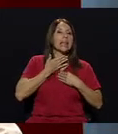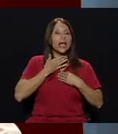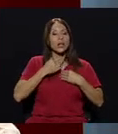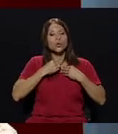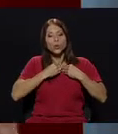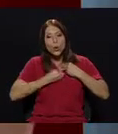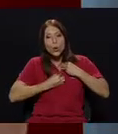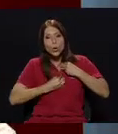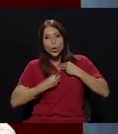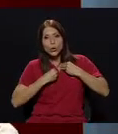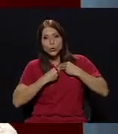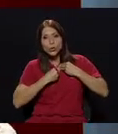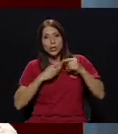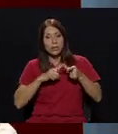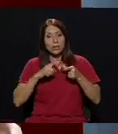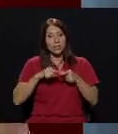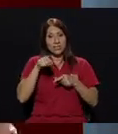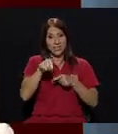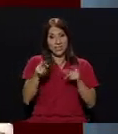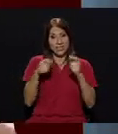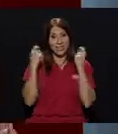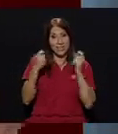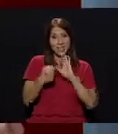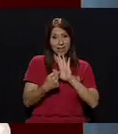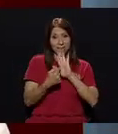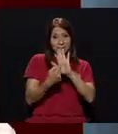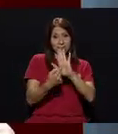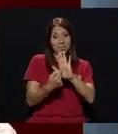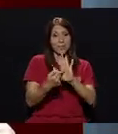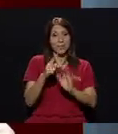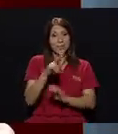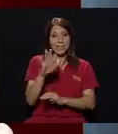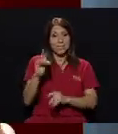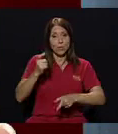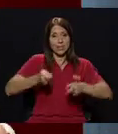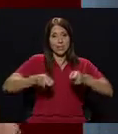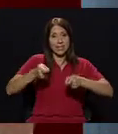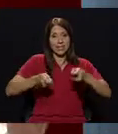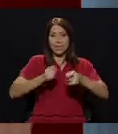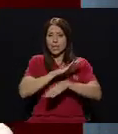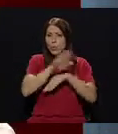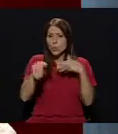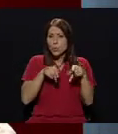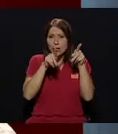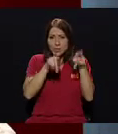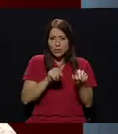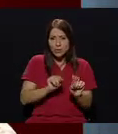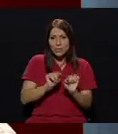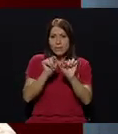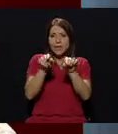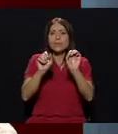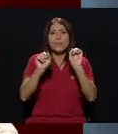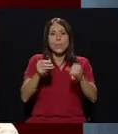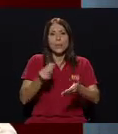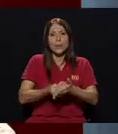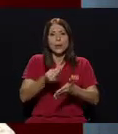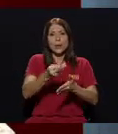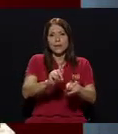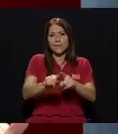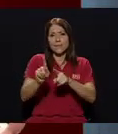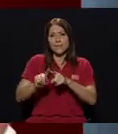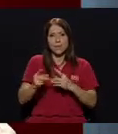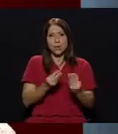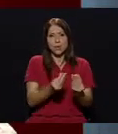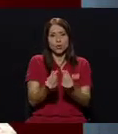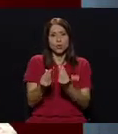bronquios. Entonces, y en esta feria, entonces, el 25 de septiembre, entonces el público va a poder adquirir